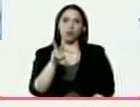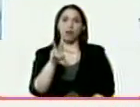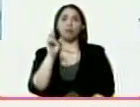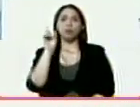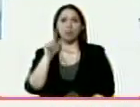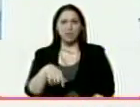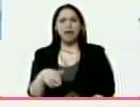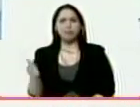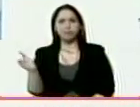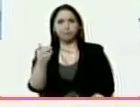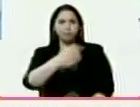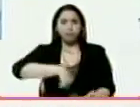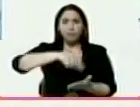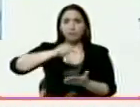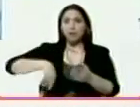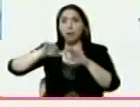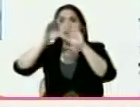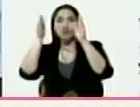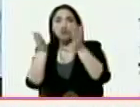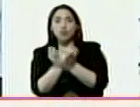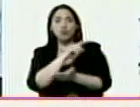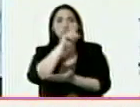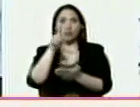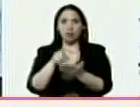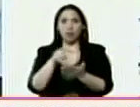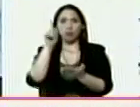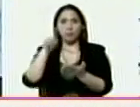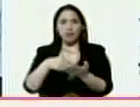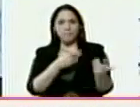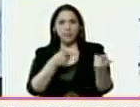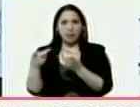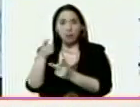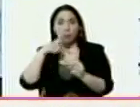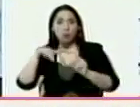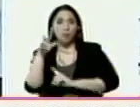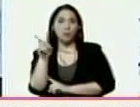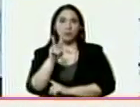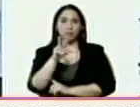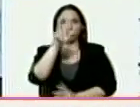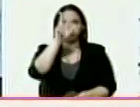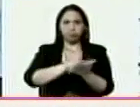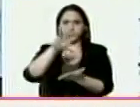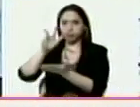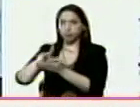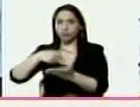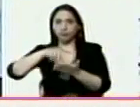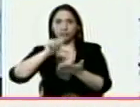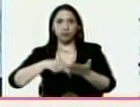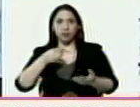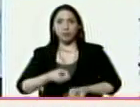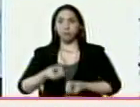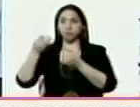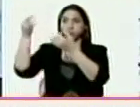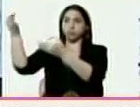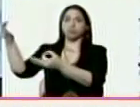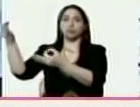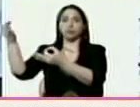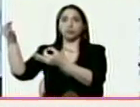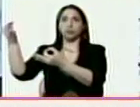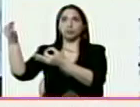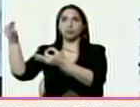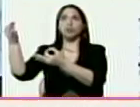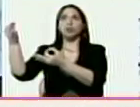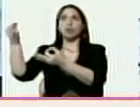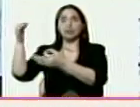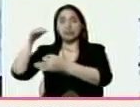se están recogiendo firmas en el mundo entero, invitamos a todo el pueblo venezolano que aporte con su firma para llevar una carta al secretario general de las